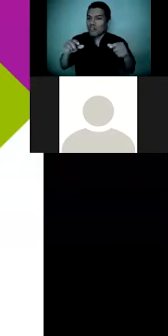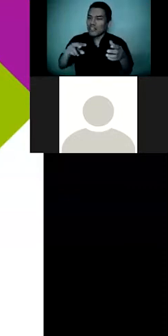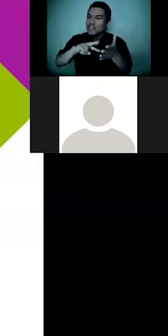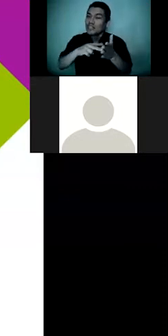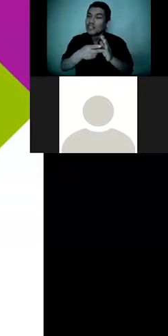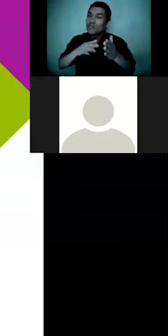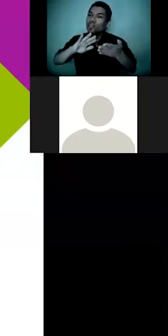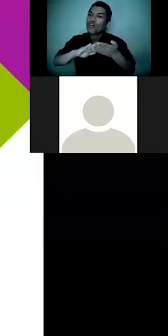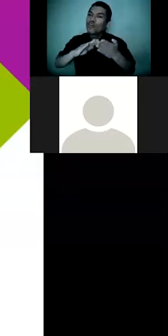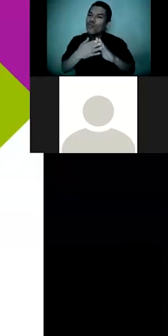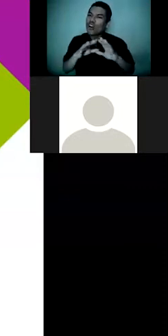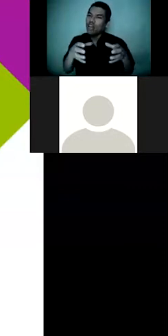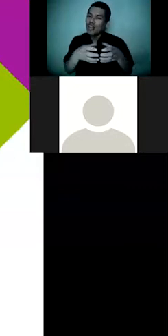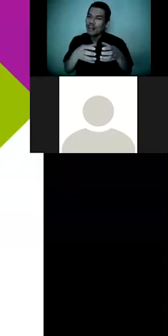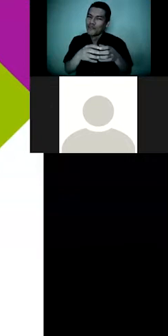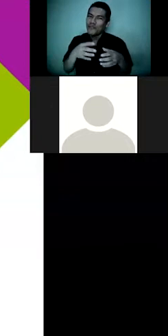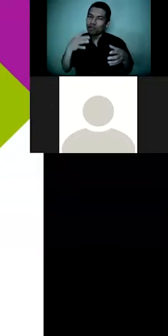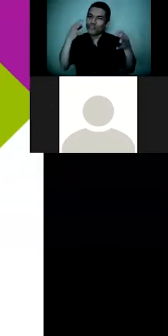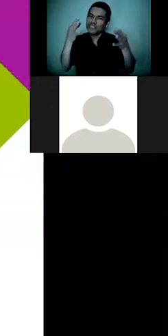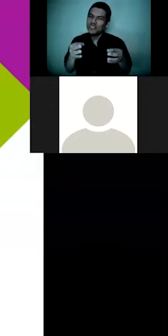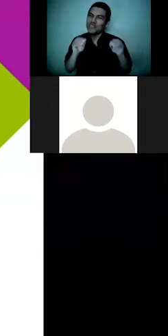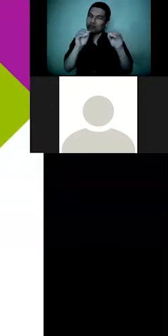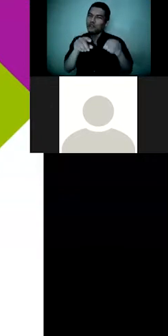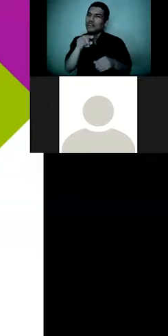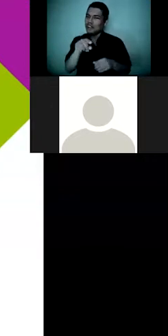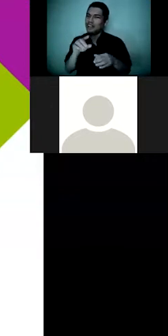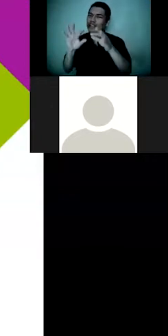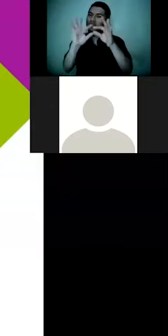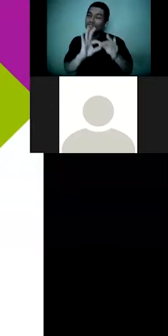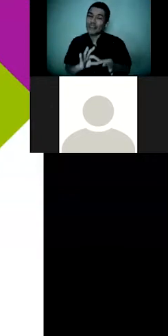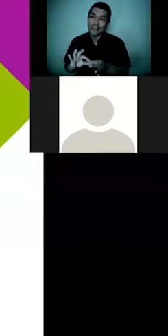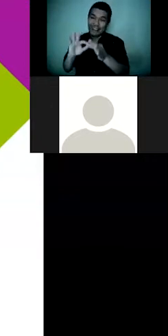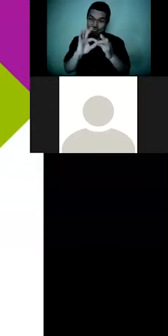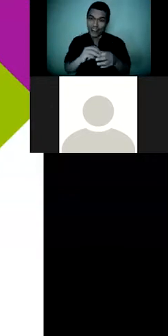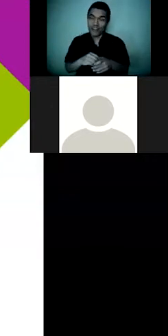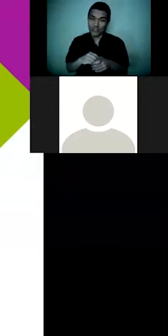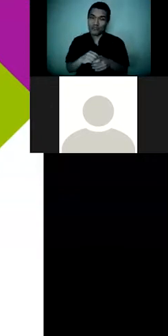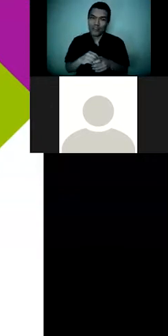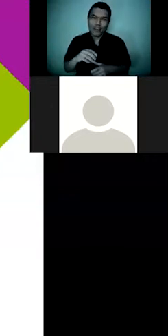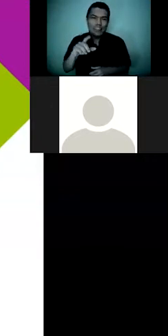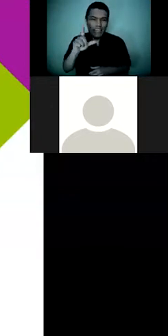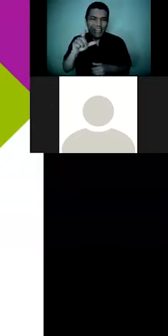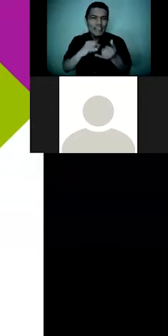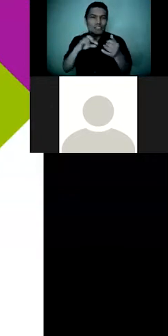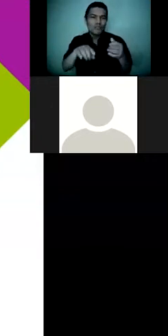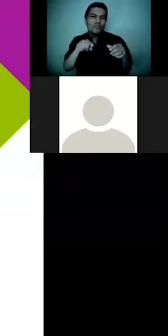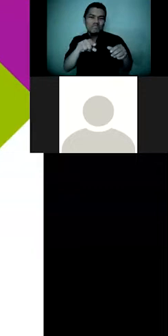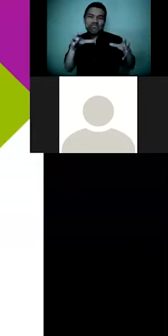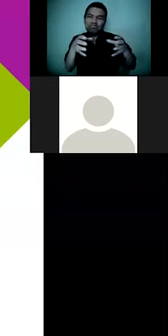Pusimos el nombre porque es una palabra quechua que significa comunidad. Y es muy importante para nosotros eso.